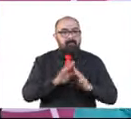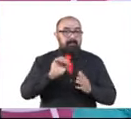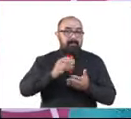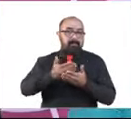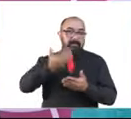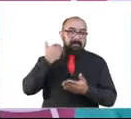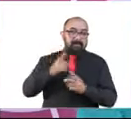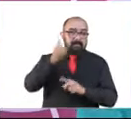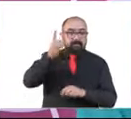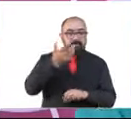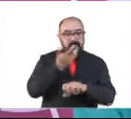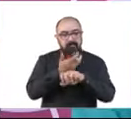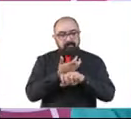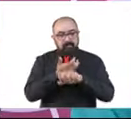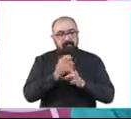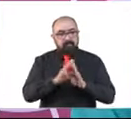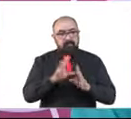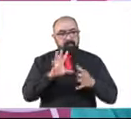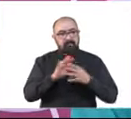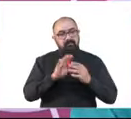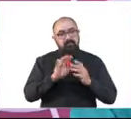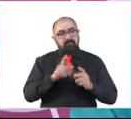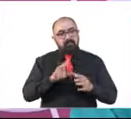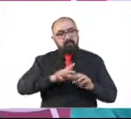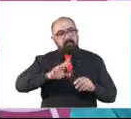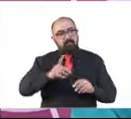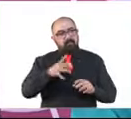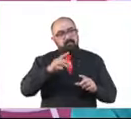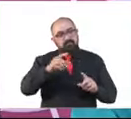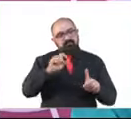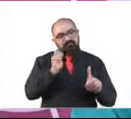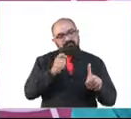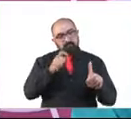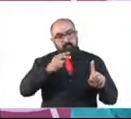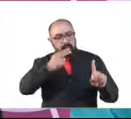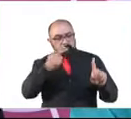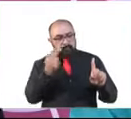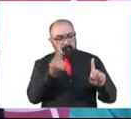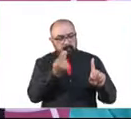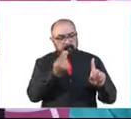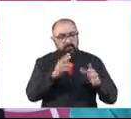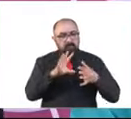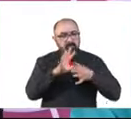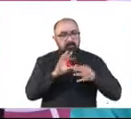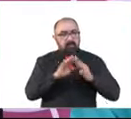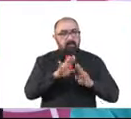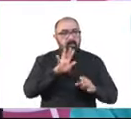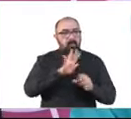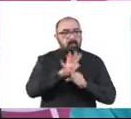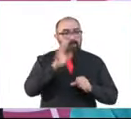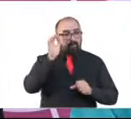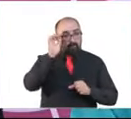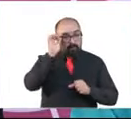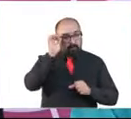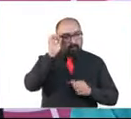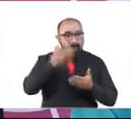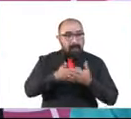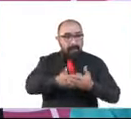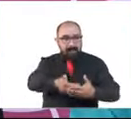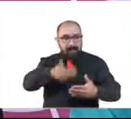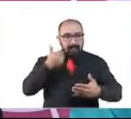Agricultura, y la convocatoria fue de un sentido de urgencia, porque lo que se está anticipando es